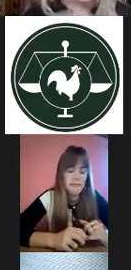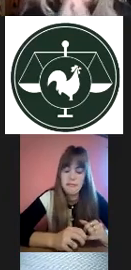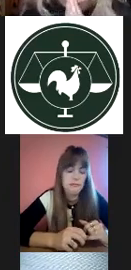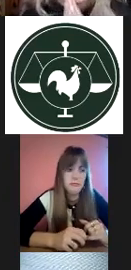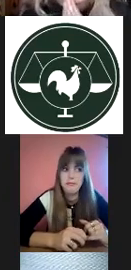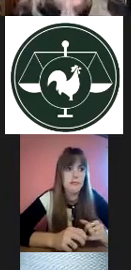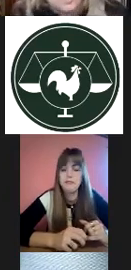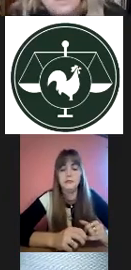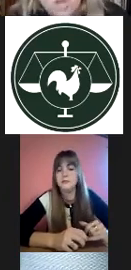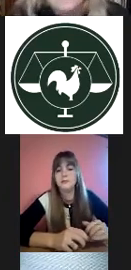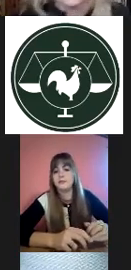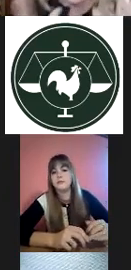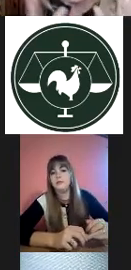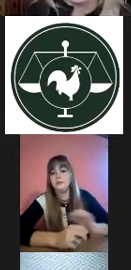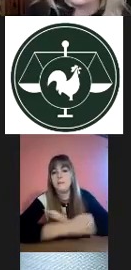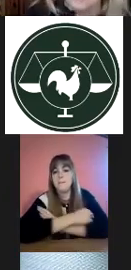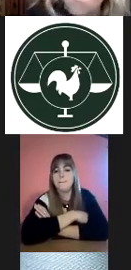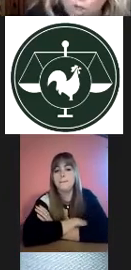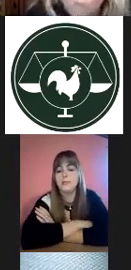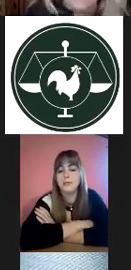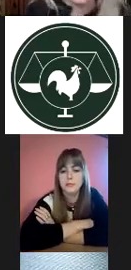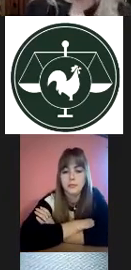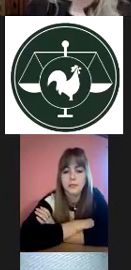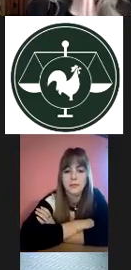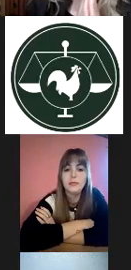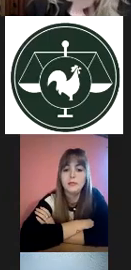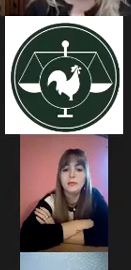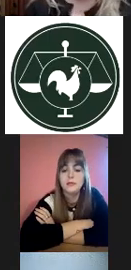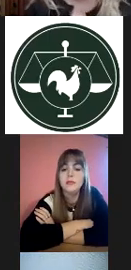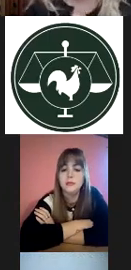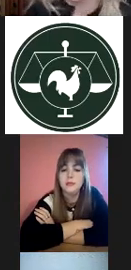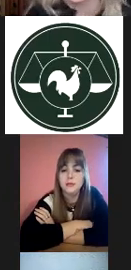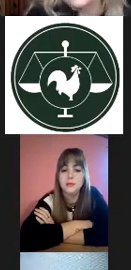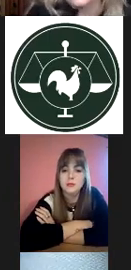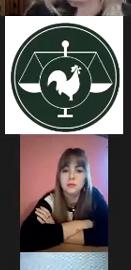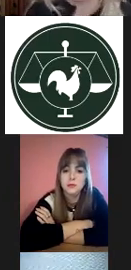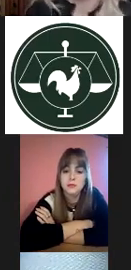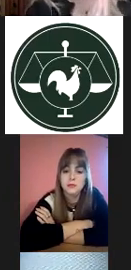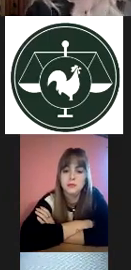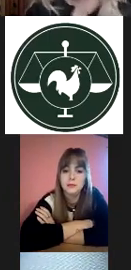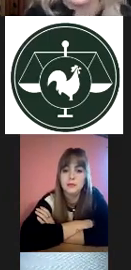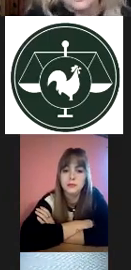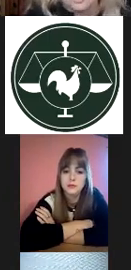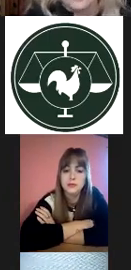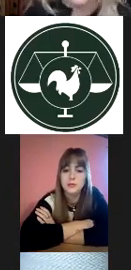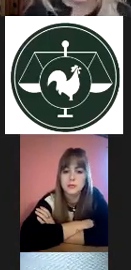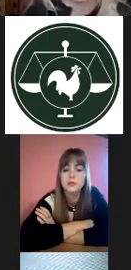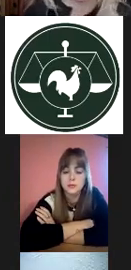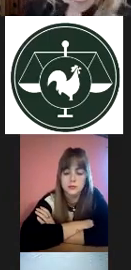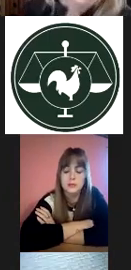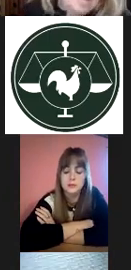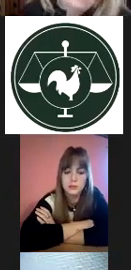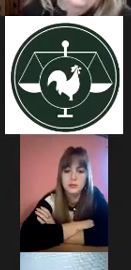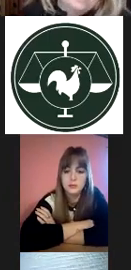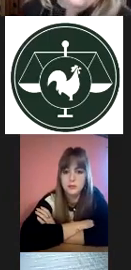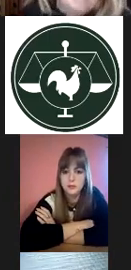bajó línea que no corresponde porque los municipios son autónomos, por la cuarentena, por el distanciamiento obligatorio,